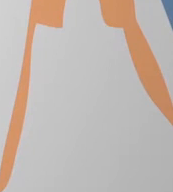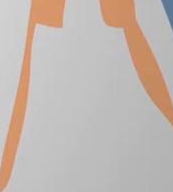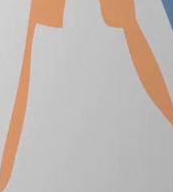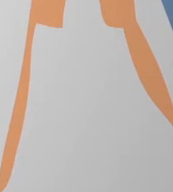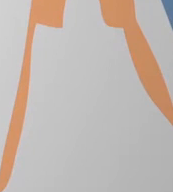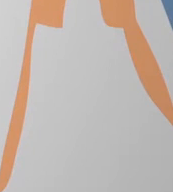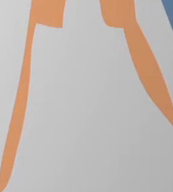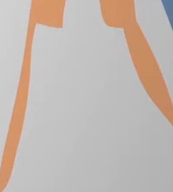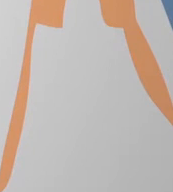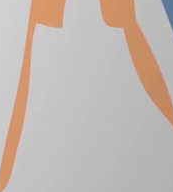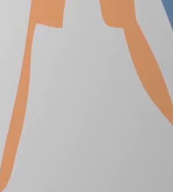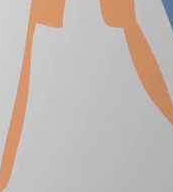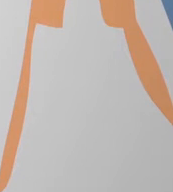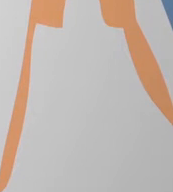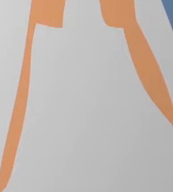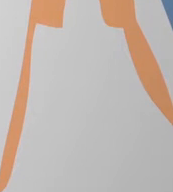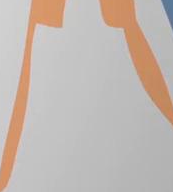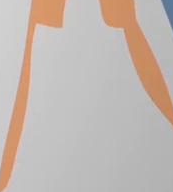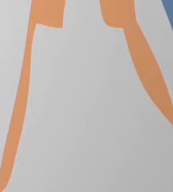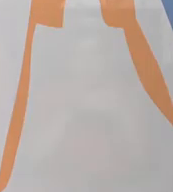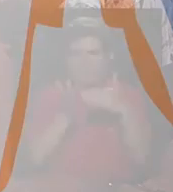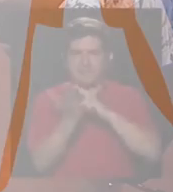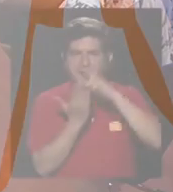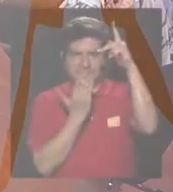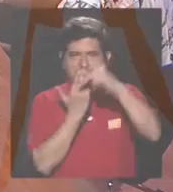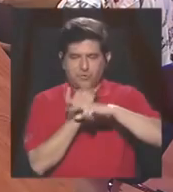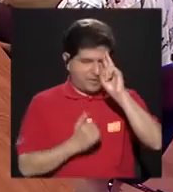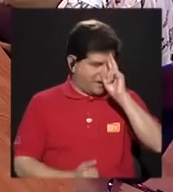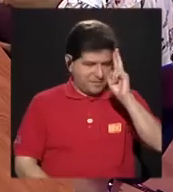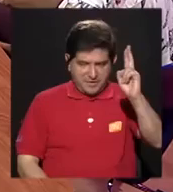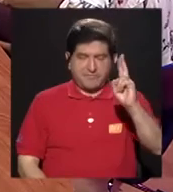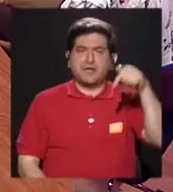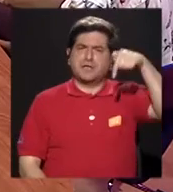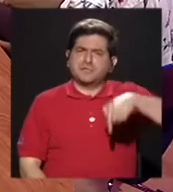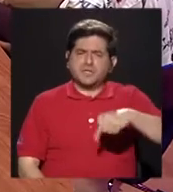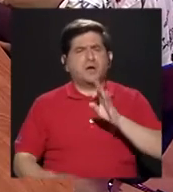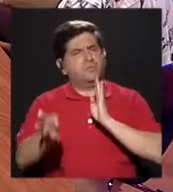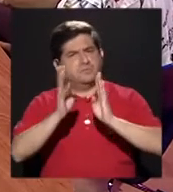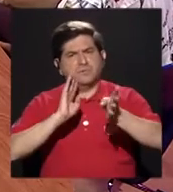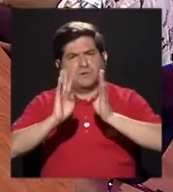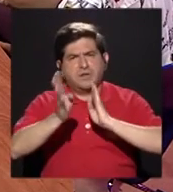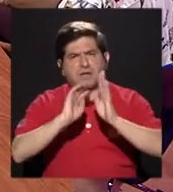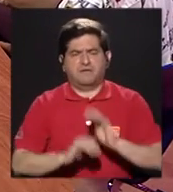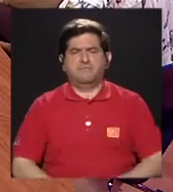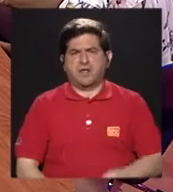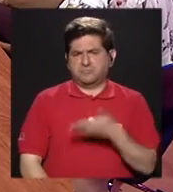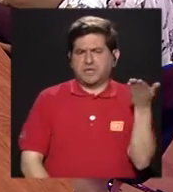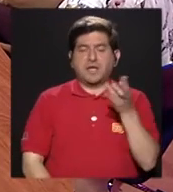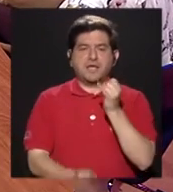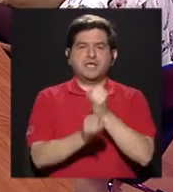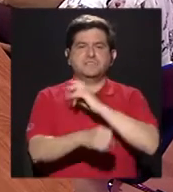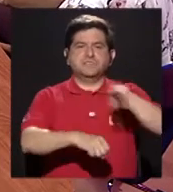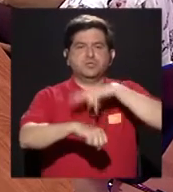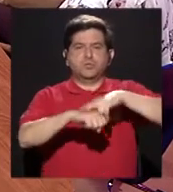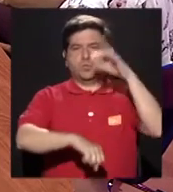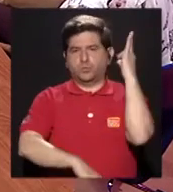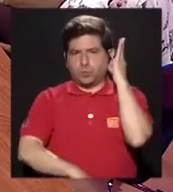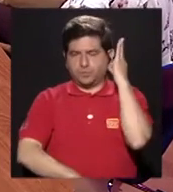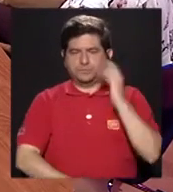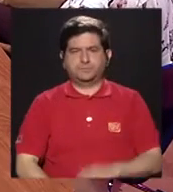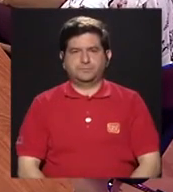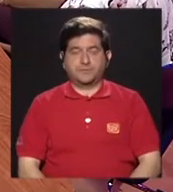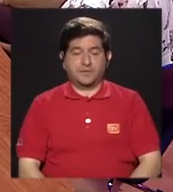gracias por estar una vez más con mi reverencias y vamos a conversar sobre el instituto nacional de las mujeres